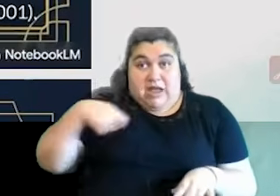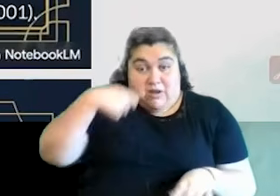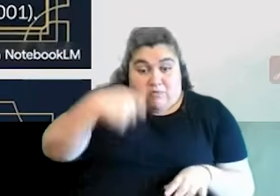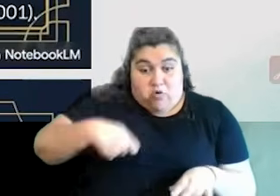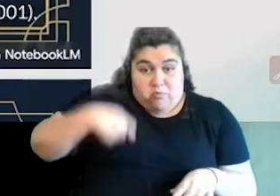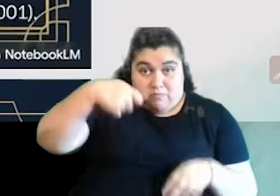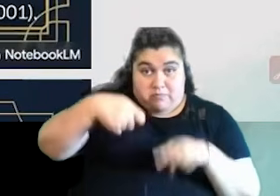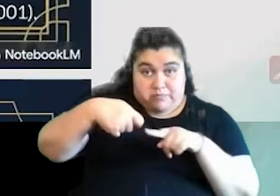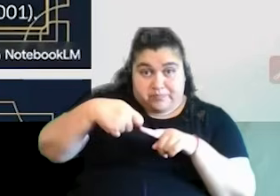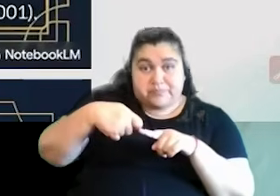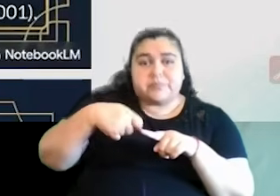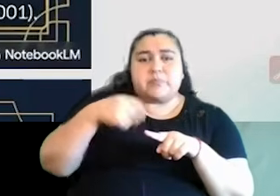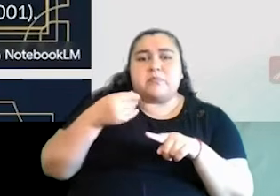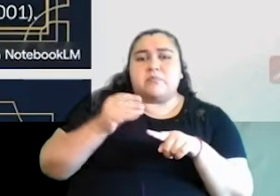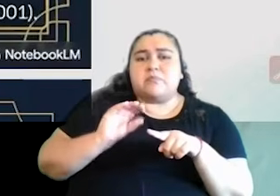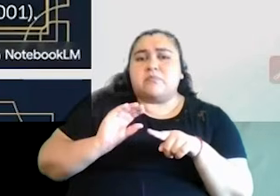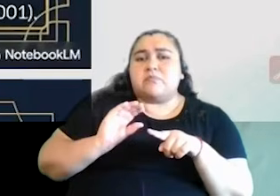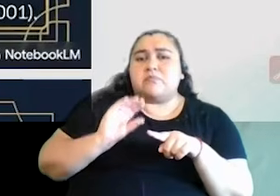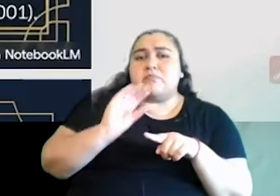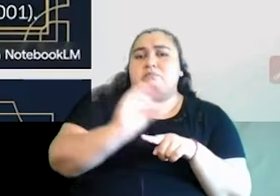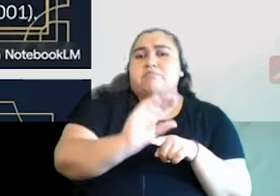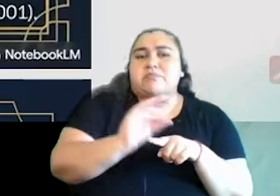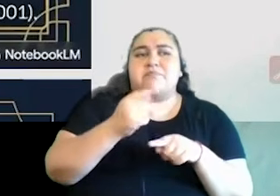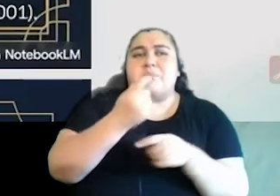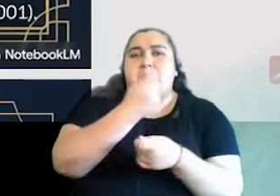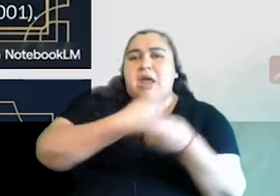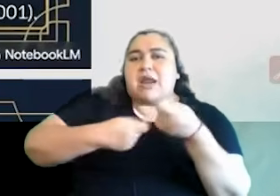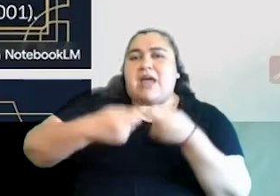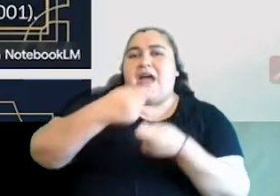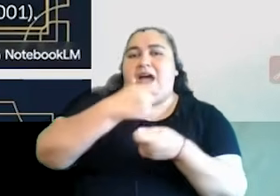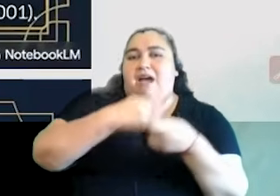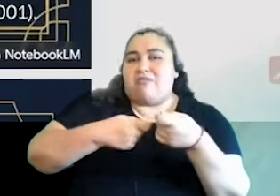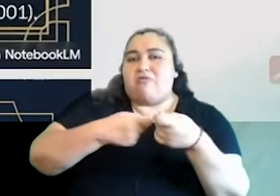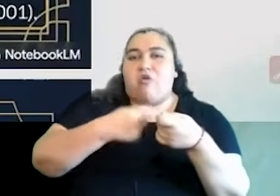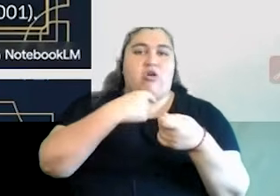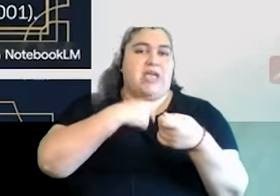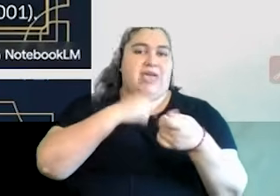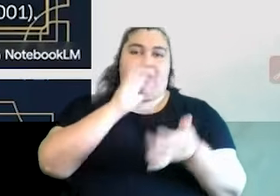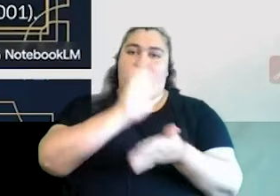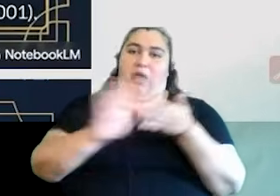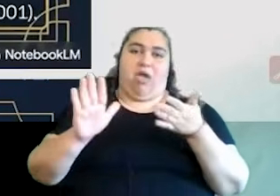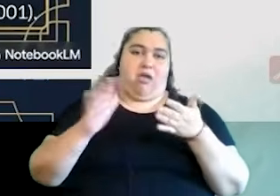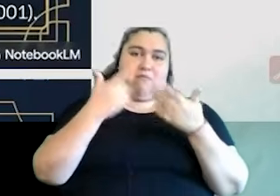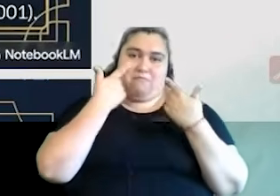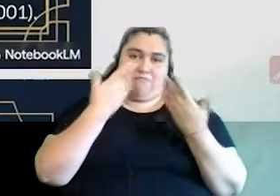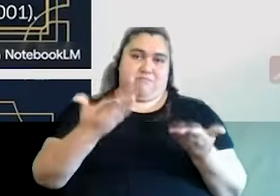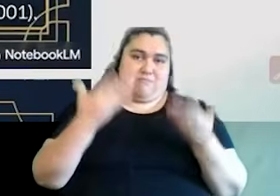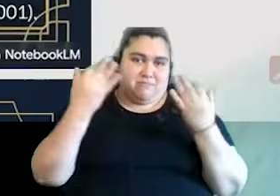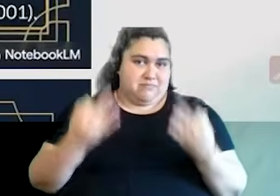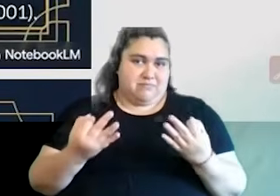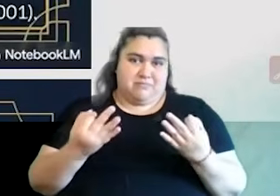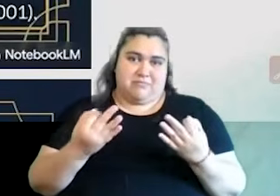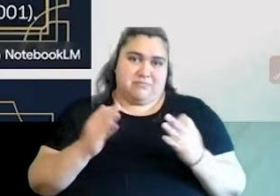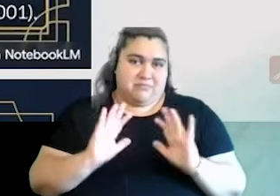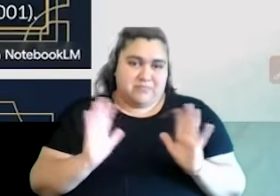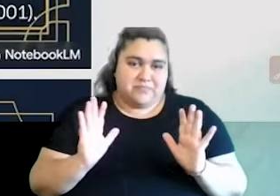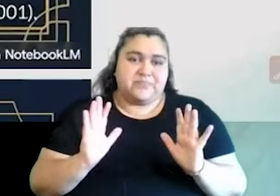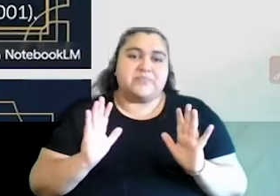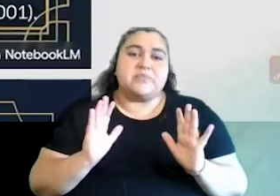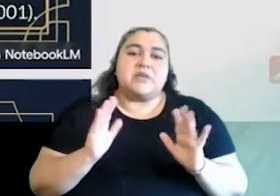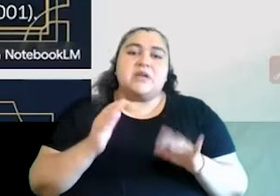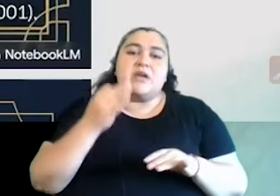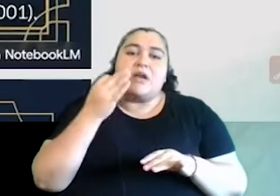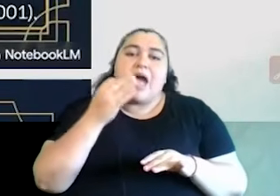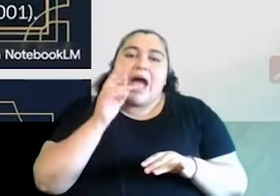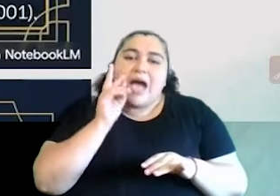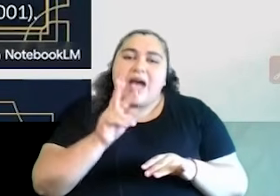aplicar en el mercado, sí o sí quede trazado, quede con una trazabilidad que podamos determinar y detectar,